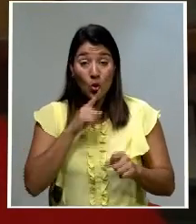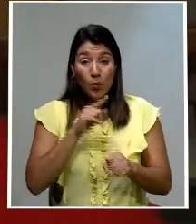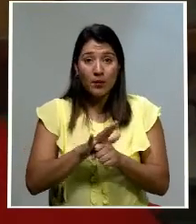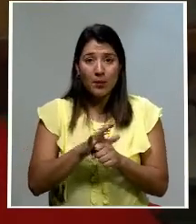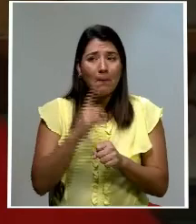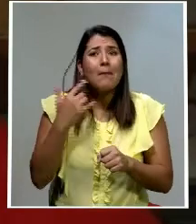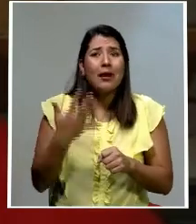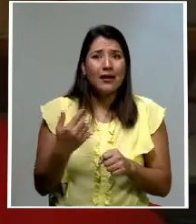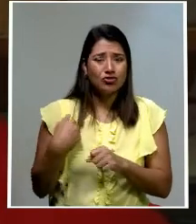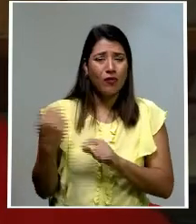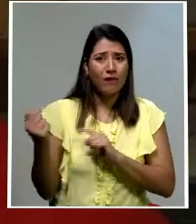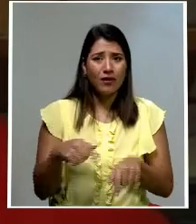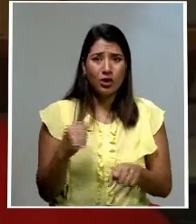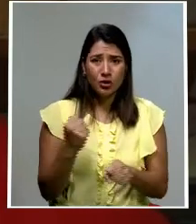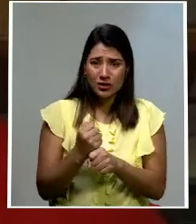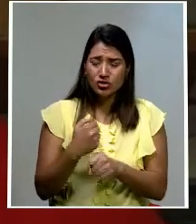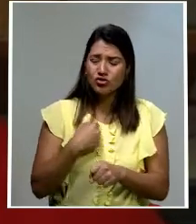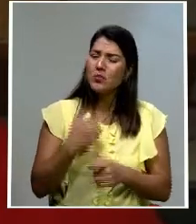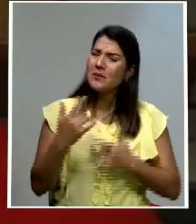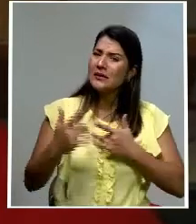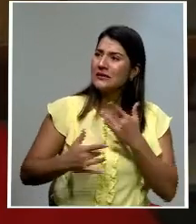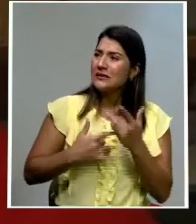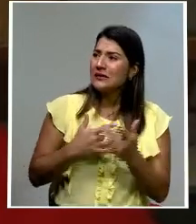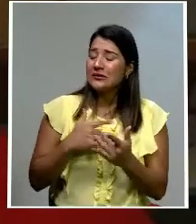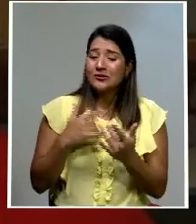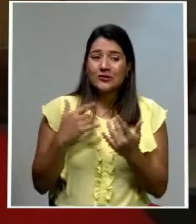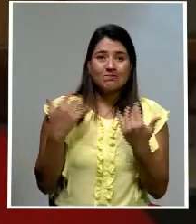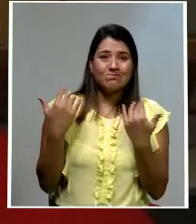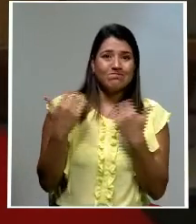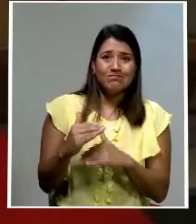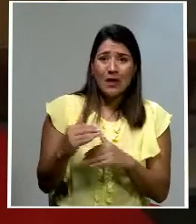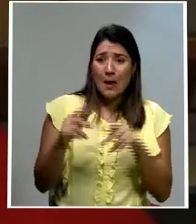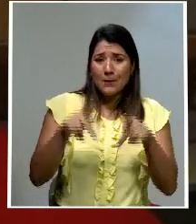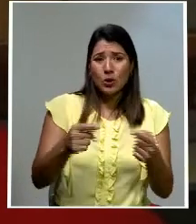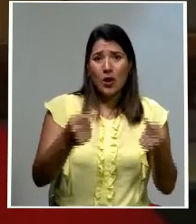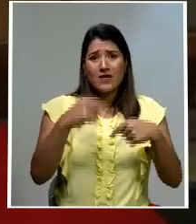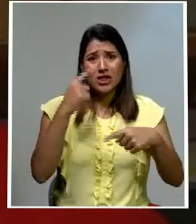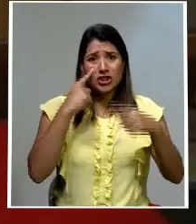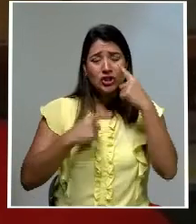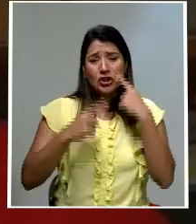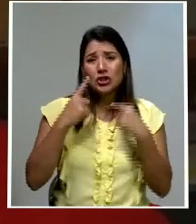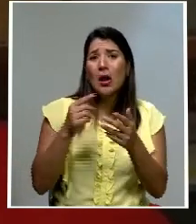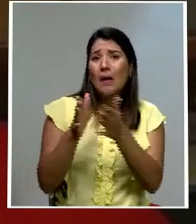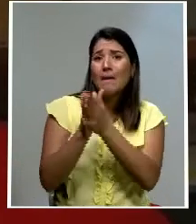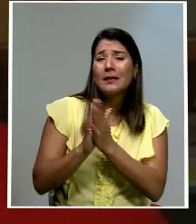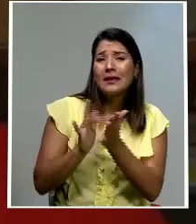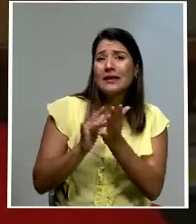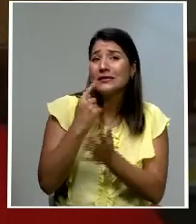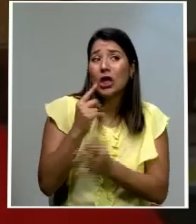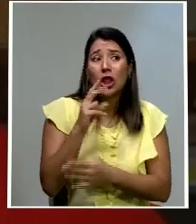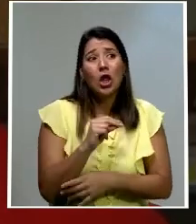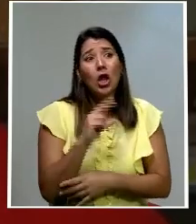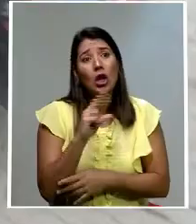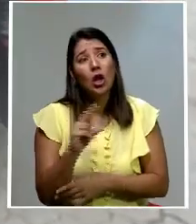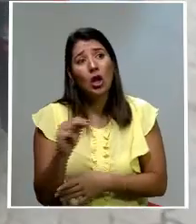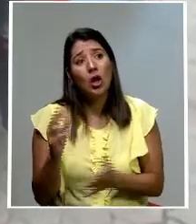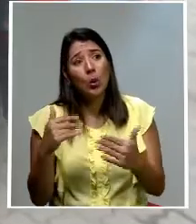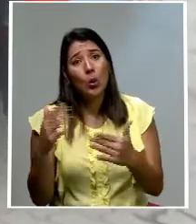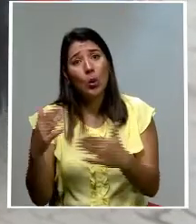a la farmacia. Me siento realmente impotente, la gente viene llorando, me pide medicación y yo digo no, no y